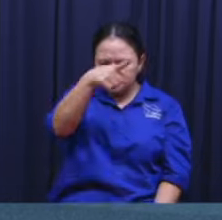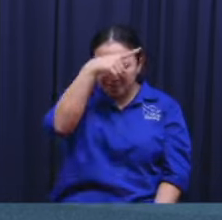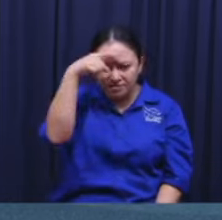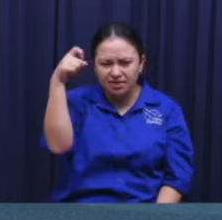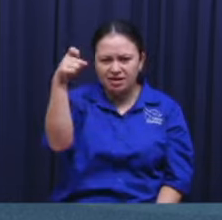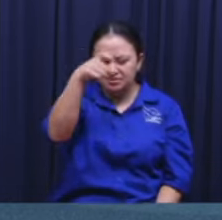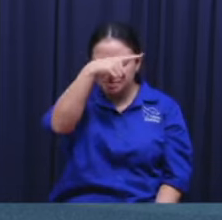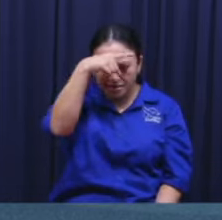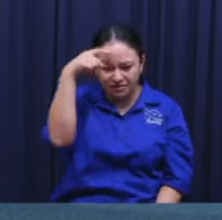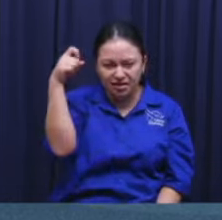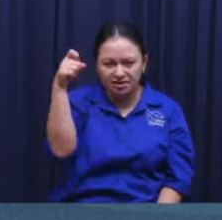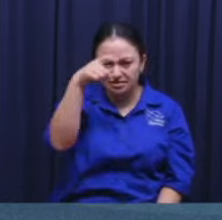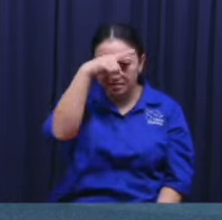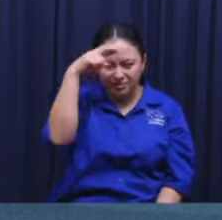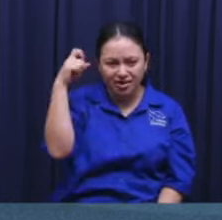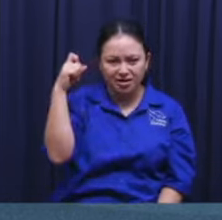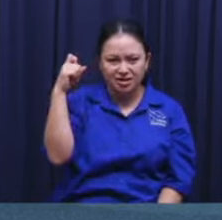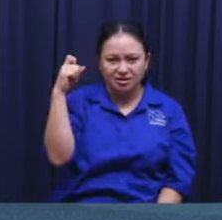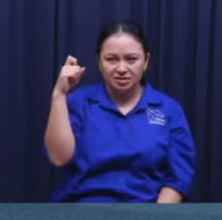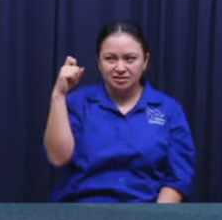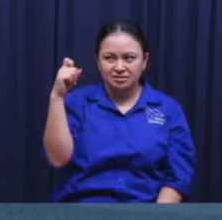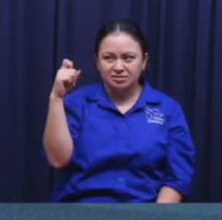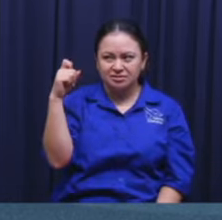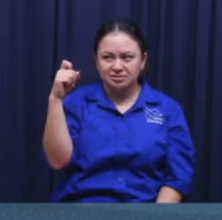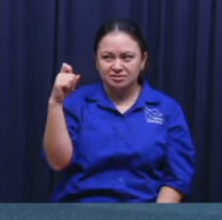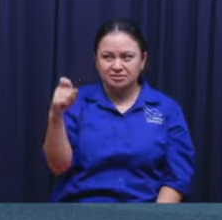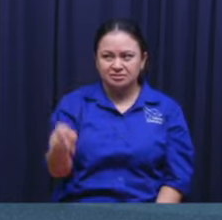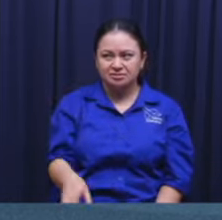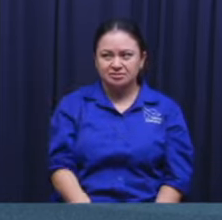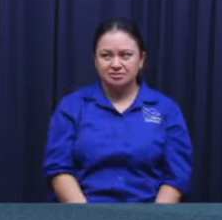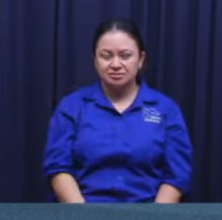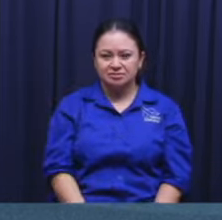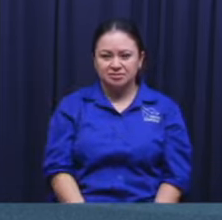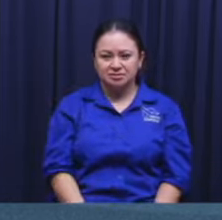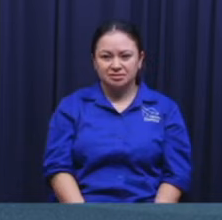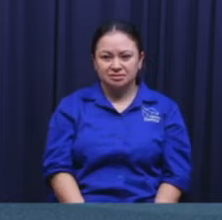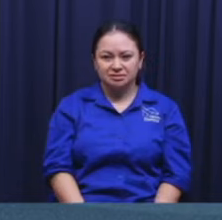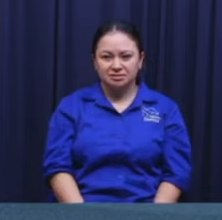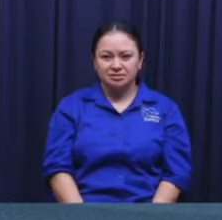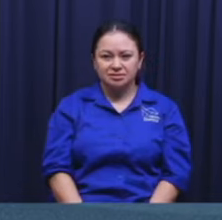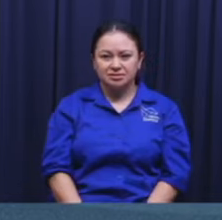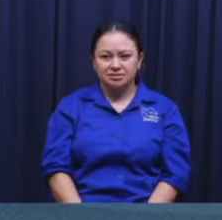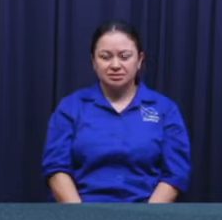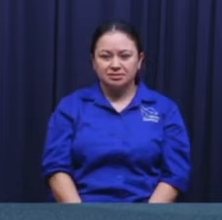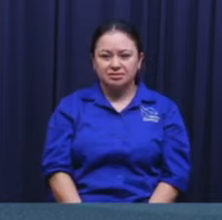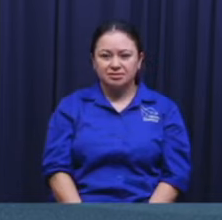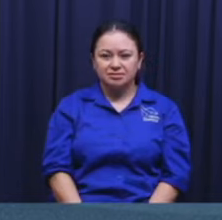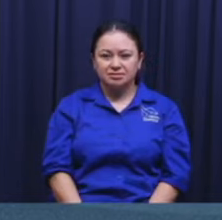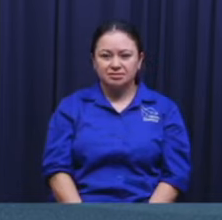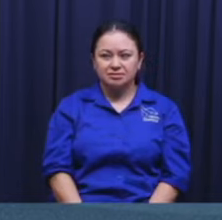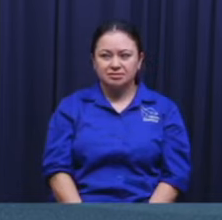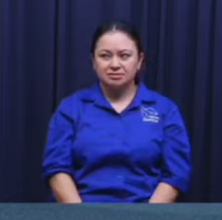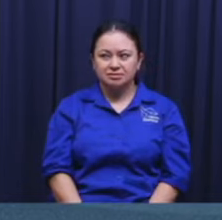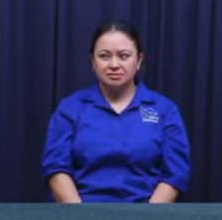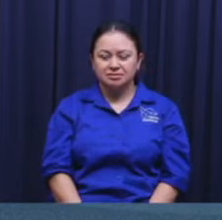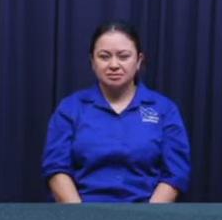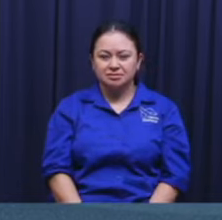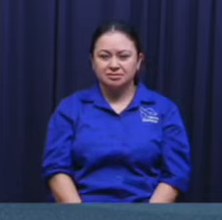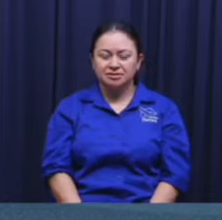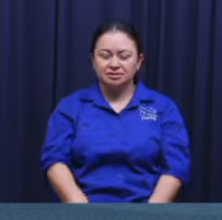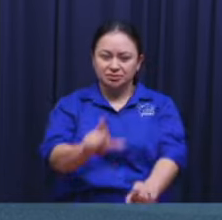y milita y sojuzga la carne, el león. Pero sigamos